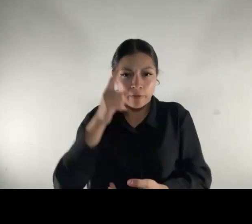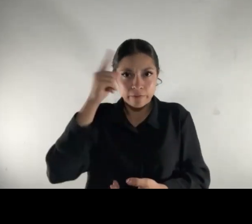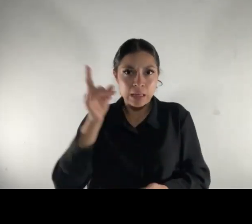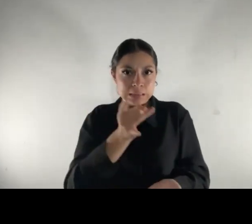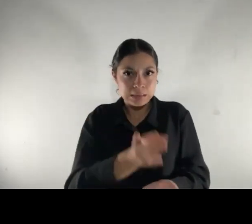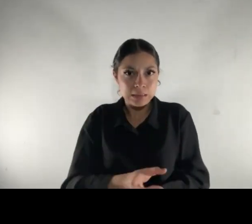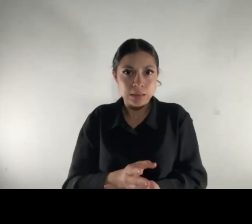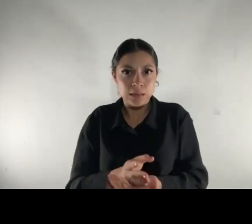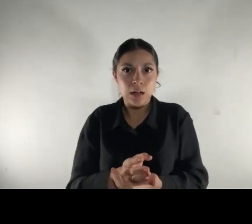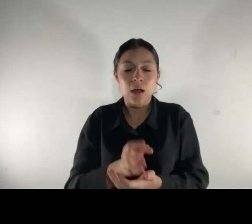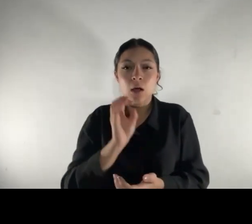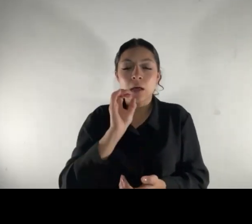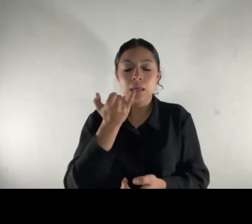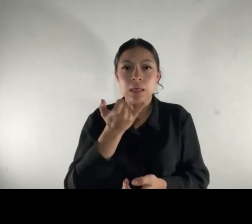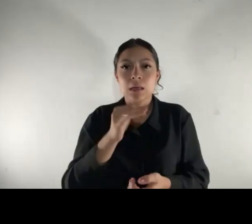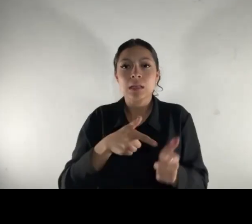lado también